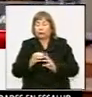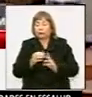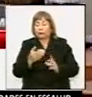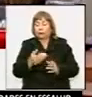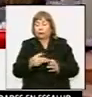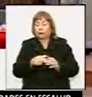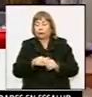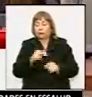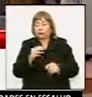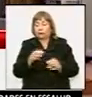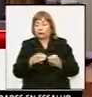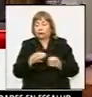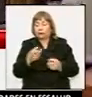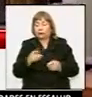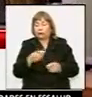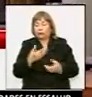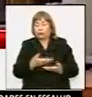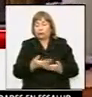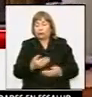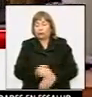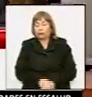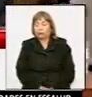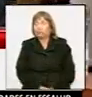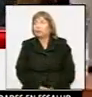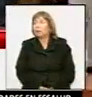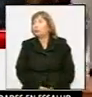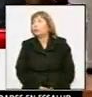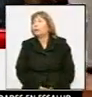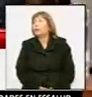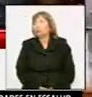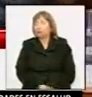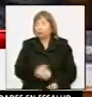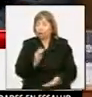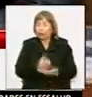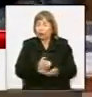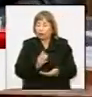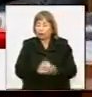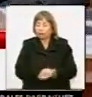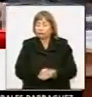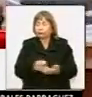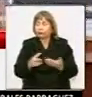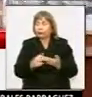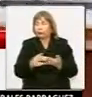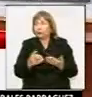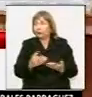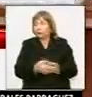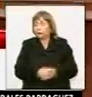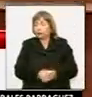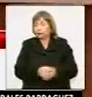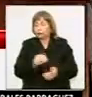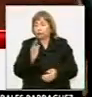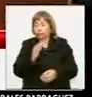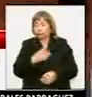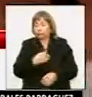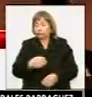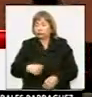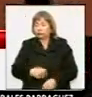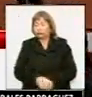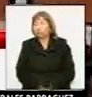a abandonar la sala cuando lo crea conveniente. Suspendemos la sesión por breves momentos para poder despedir nuestra